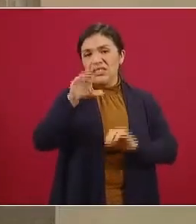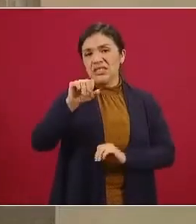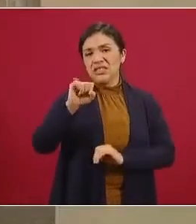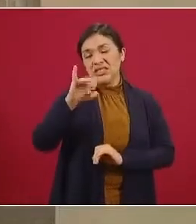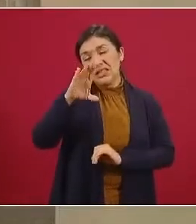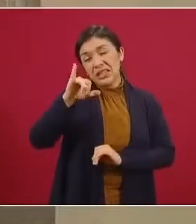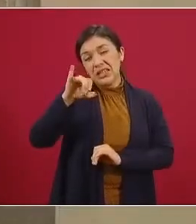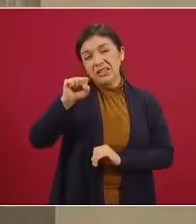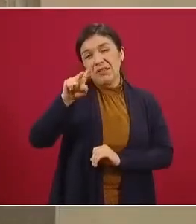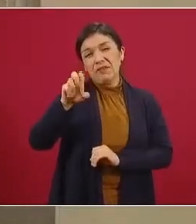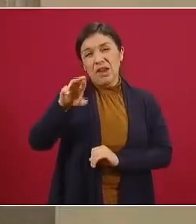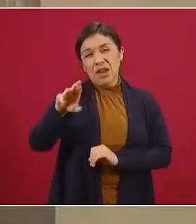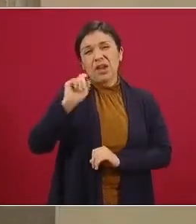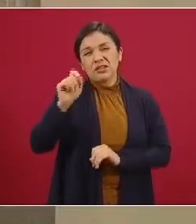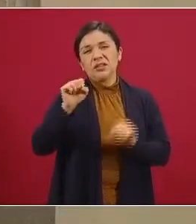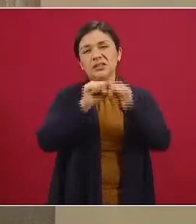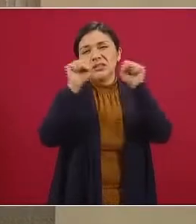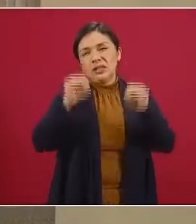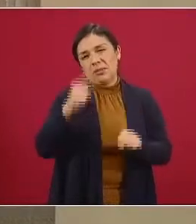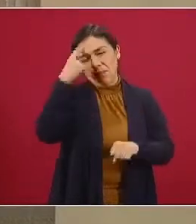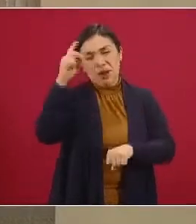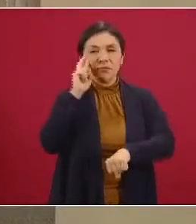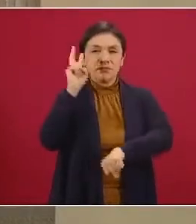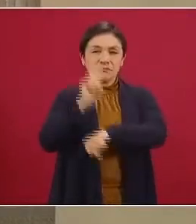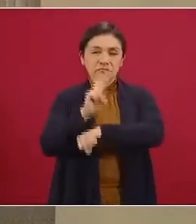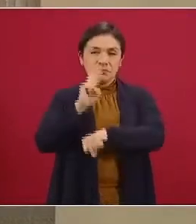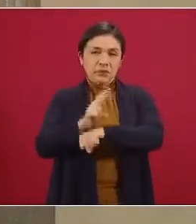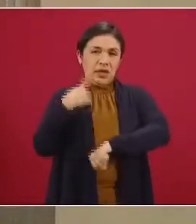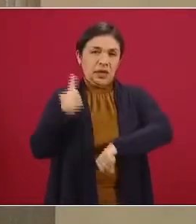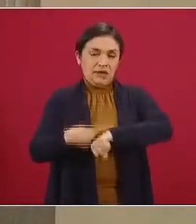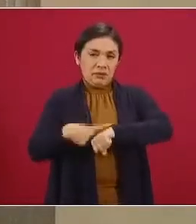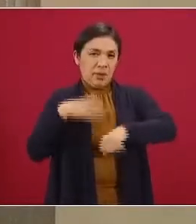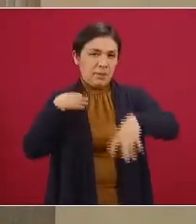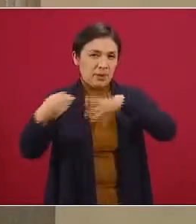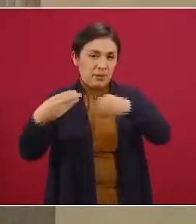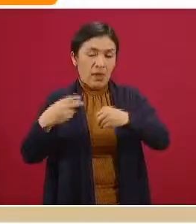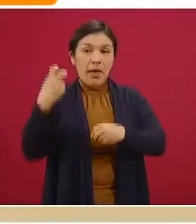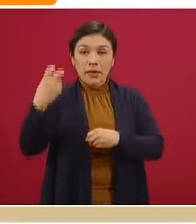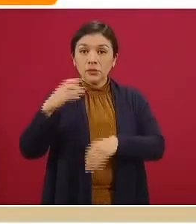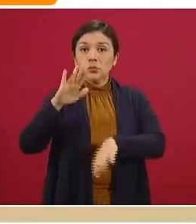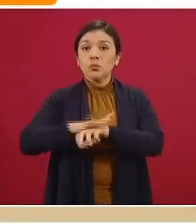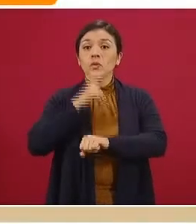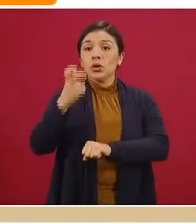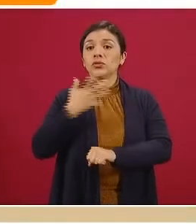el Sistema de Vigilancia Epidemiológica de la Enfermedad Viral. Por eso tenemos